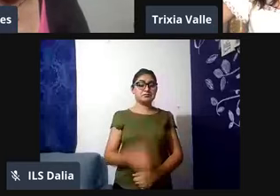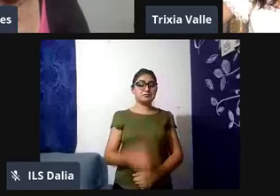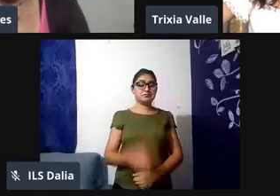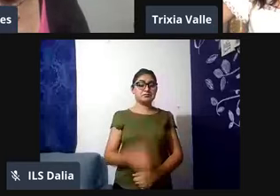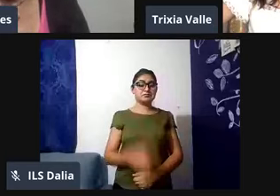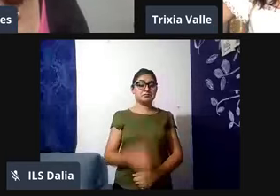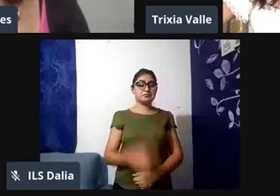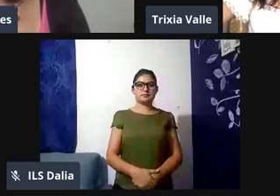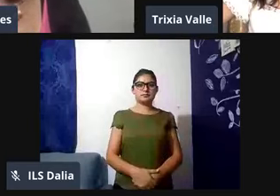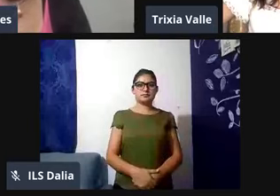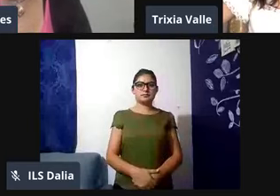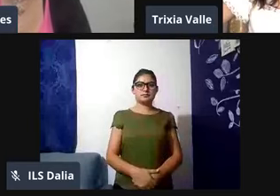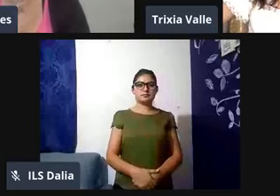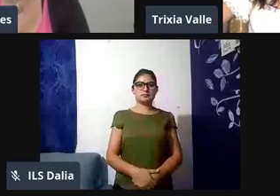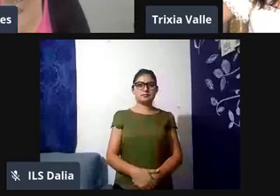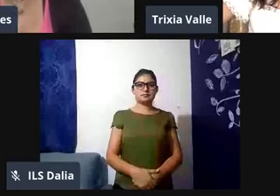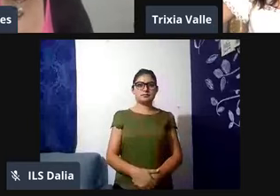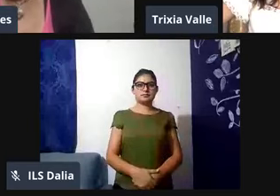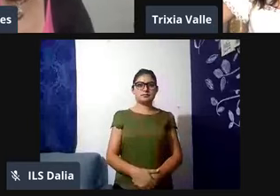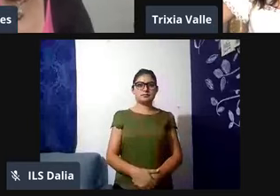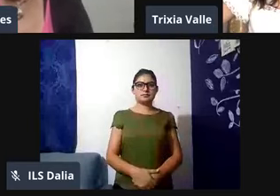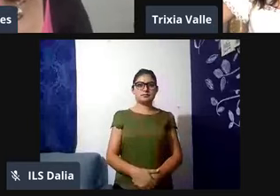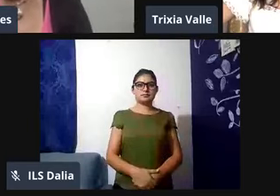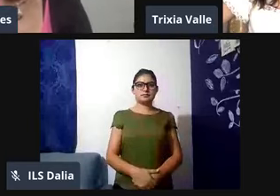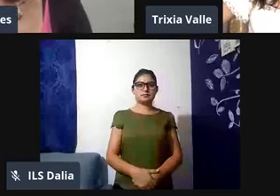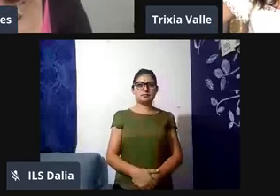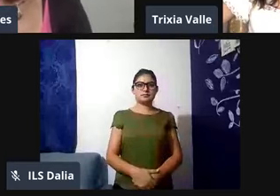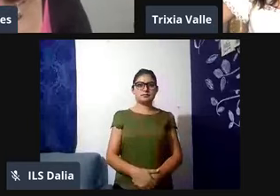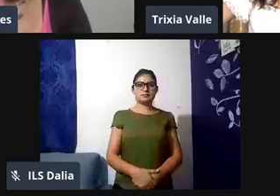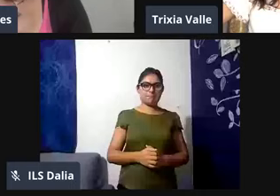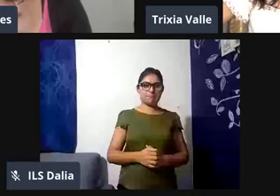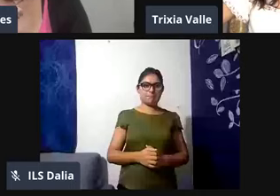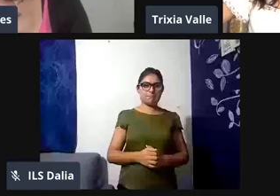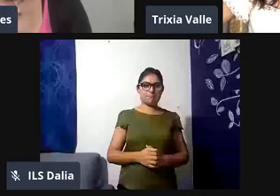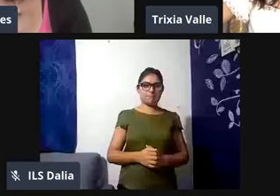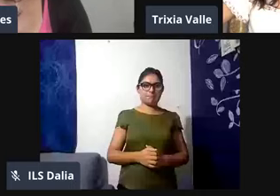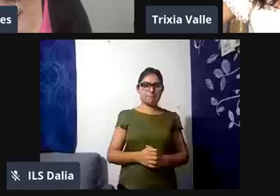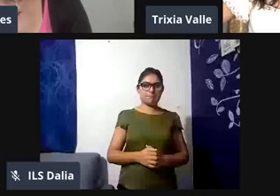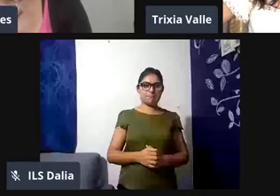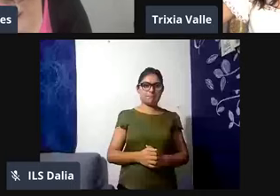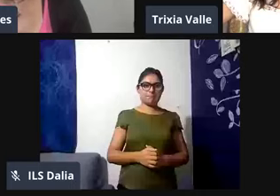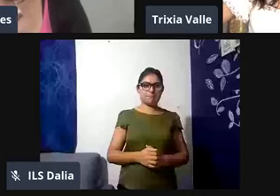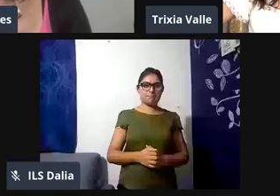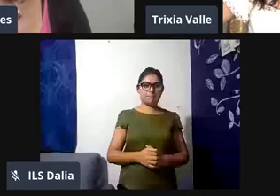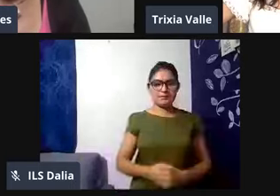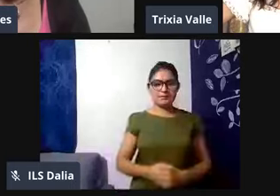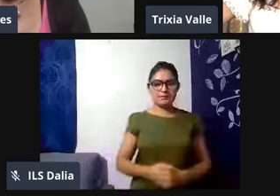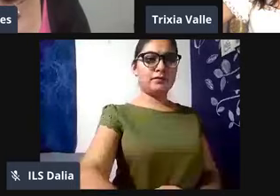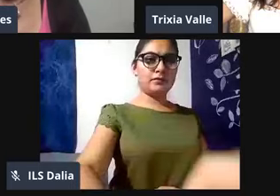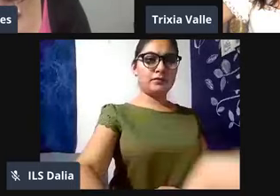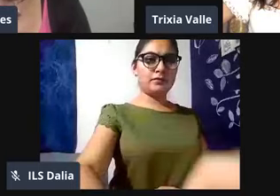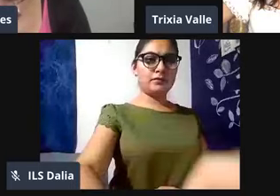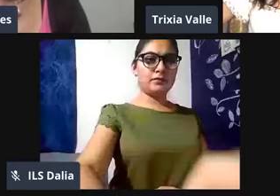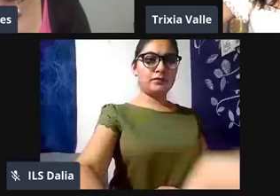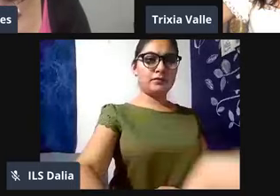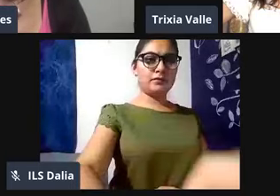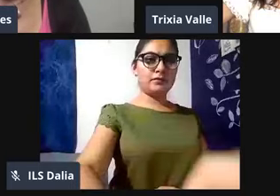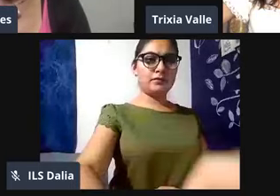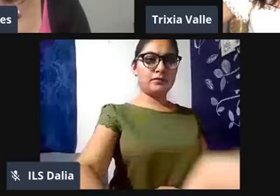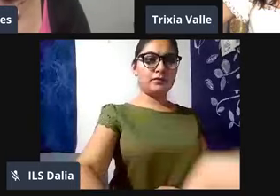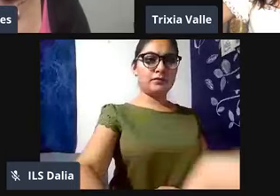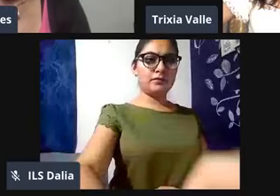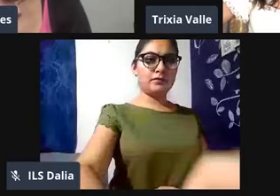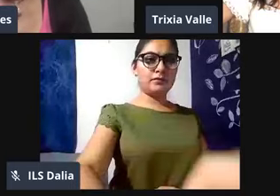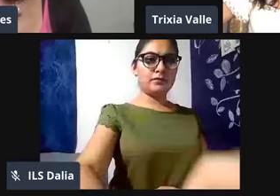Mercado, ya leíste su mensaje, te saluda y, bueno, te manda muchos, te voy a poner